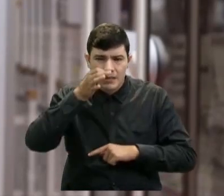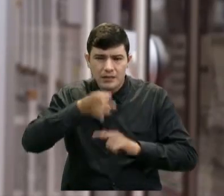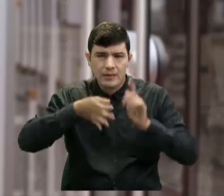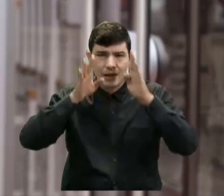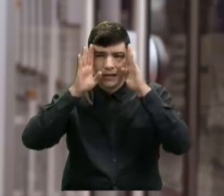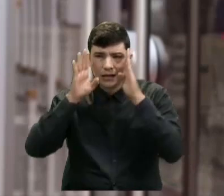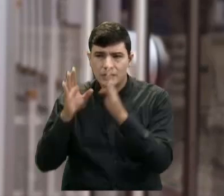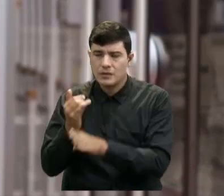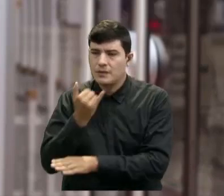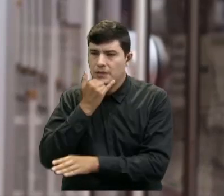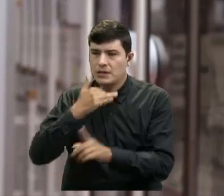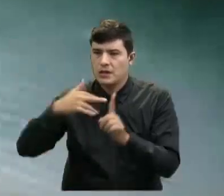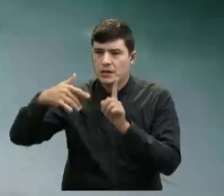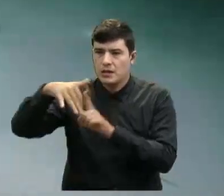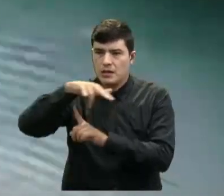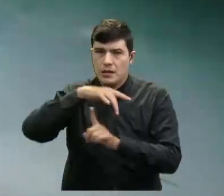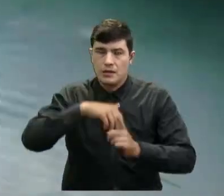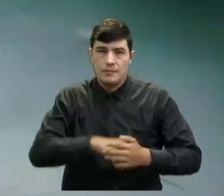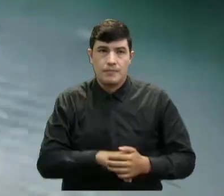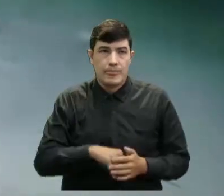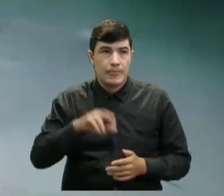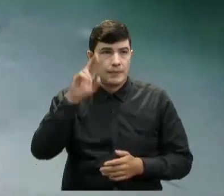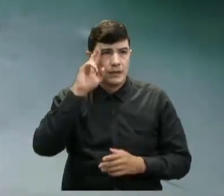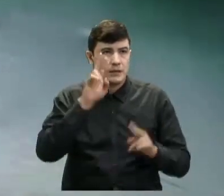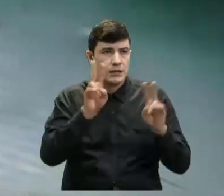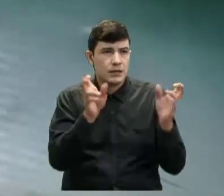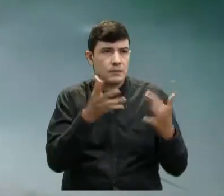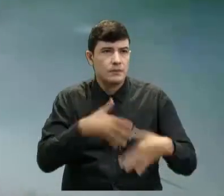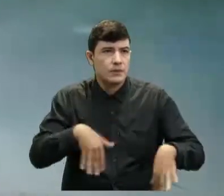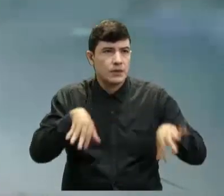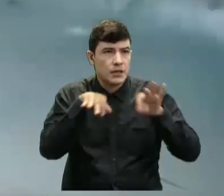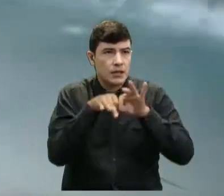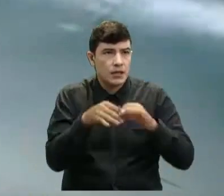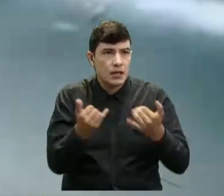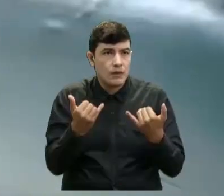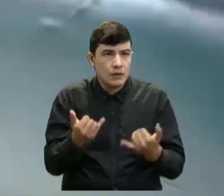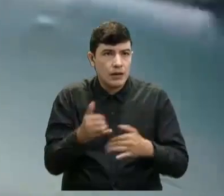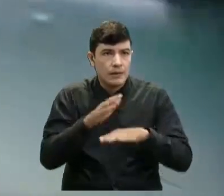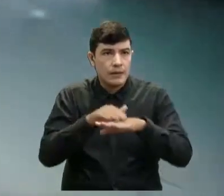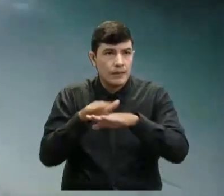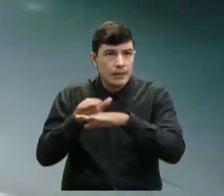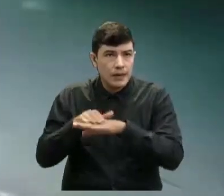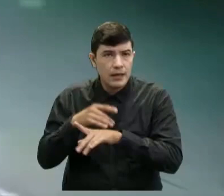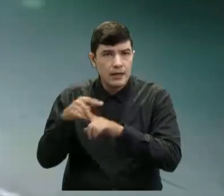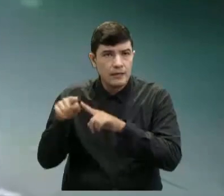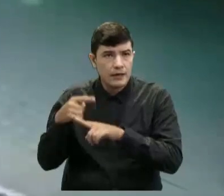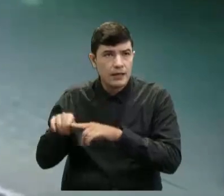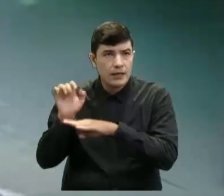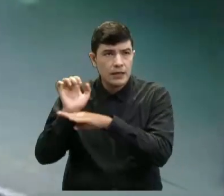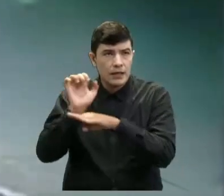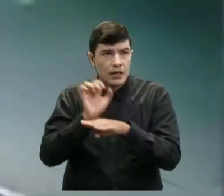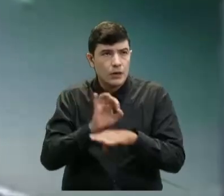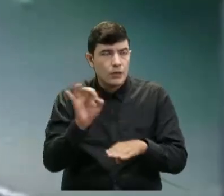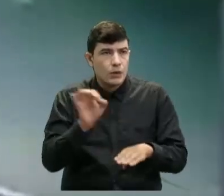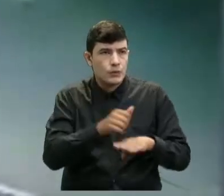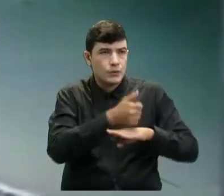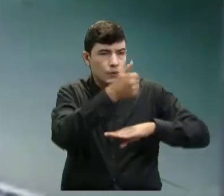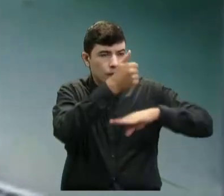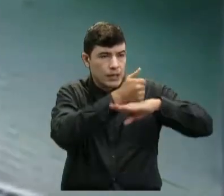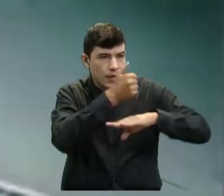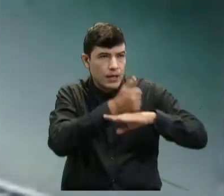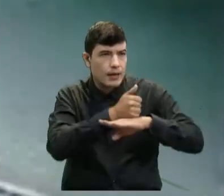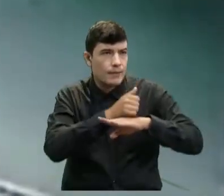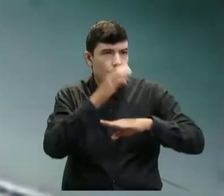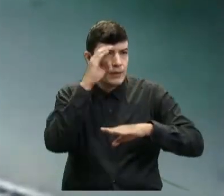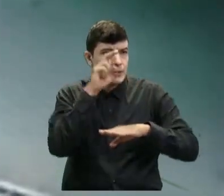está pasando a nuestro alrededor, ¿no? Entonces es fundamental eso, y la solicitud a las diferentes autoridades que en su competencia y eso, pues que